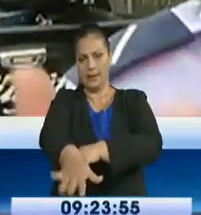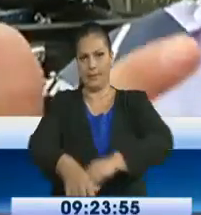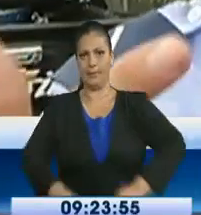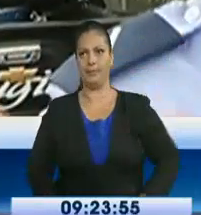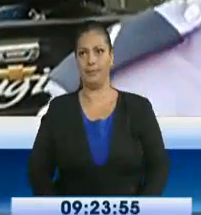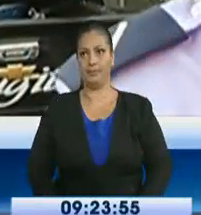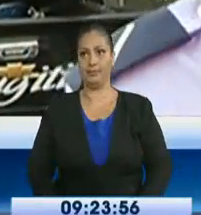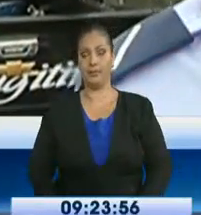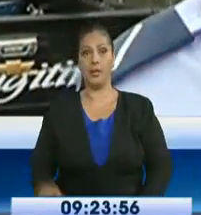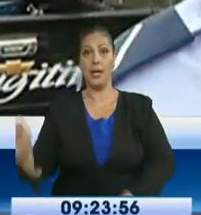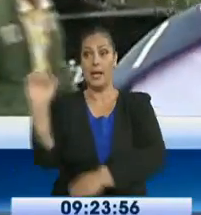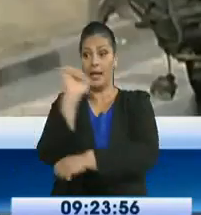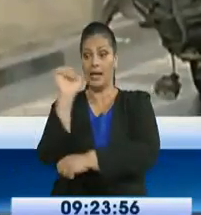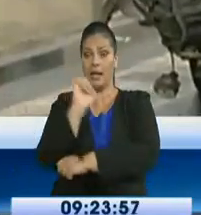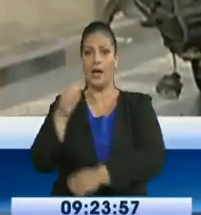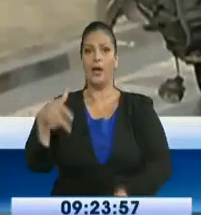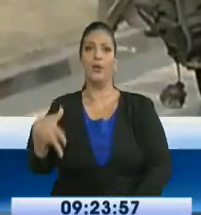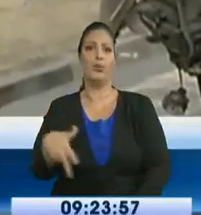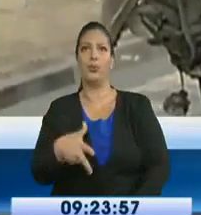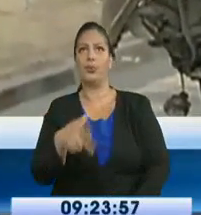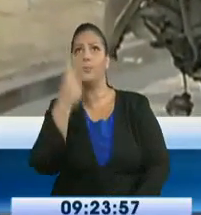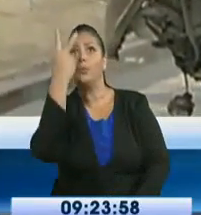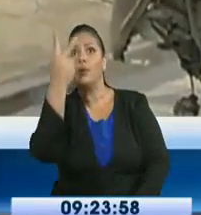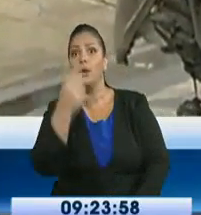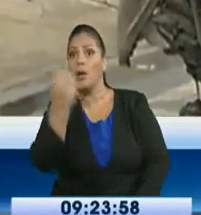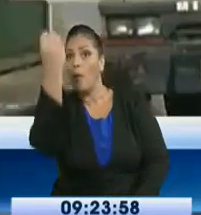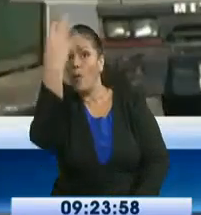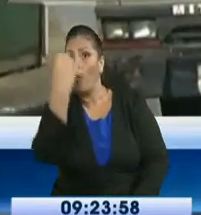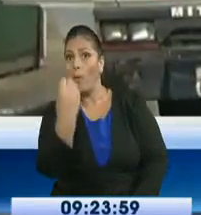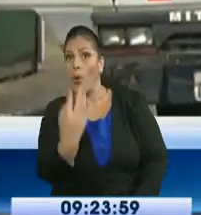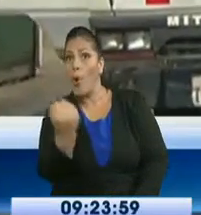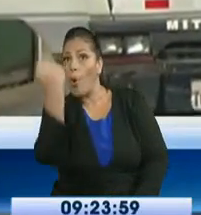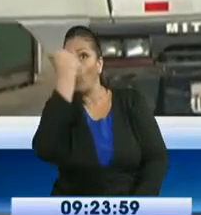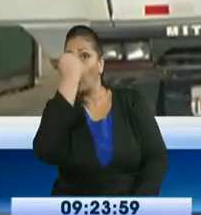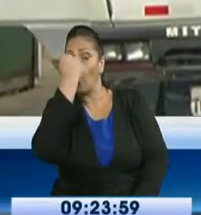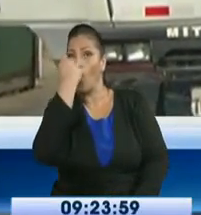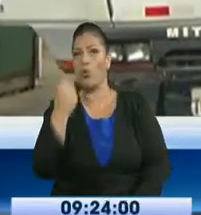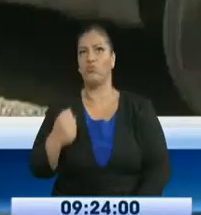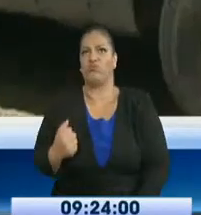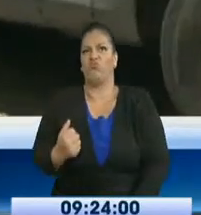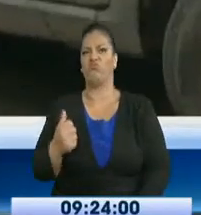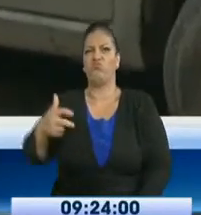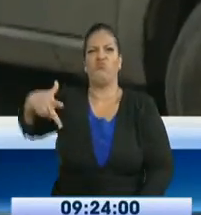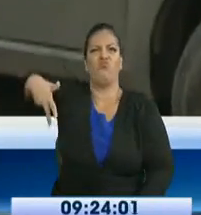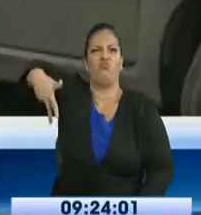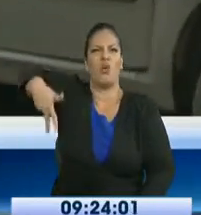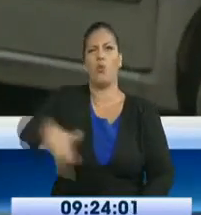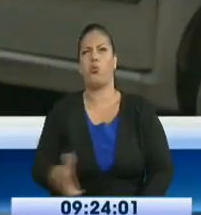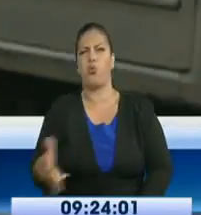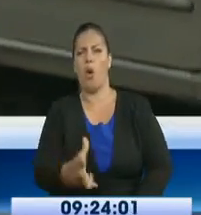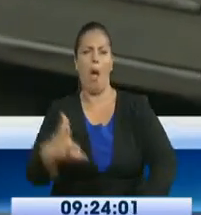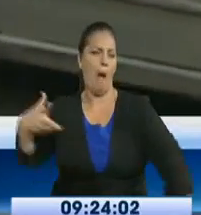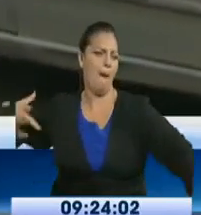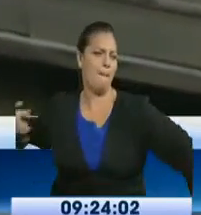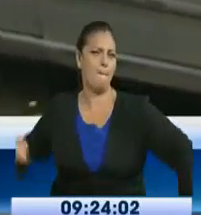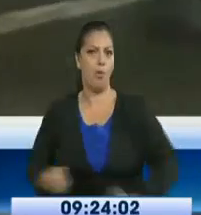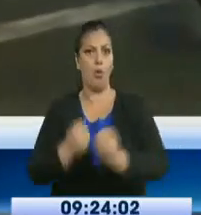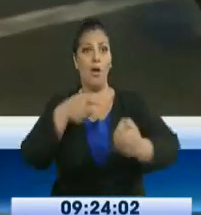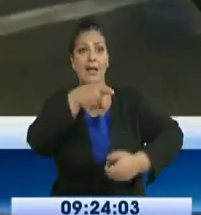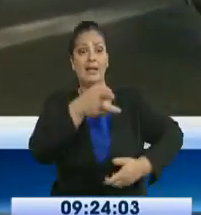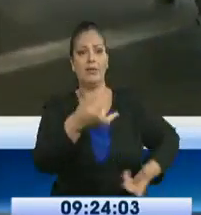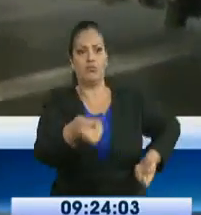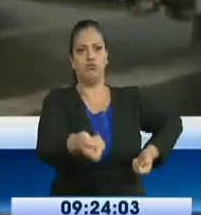aparentemente que se ha pasado la roja, entonces tuvo un choque perpendicular con un camión. Por la velocidad que venía el vehículo, lo